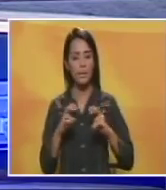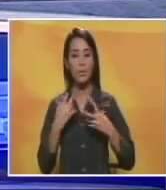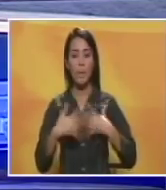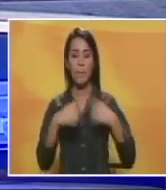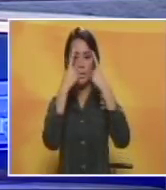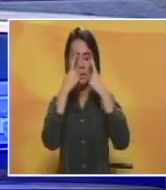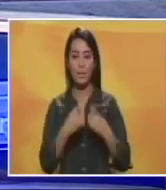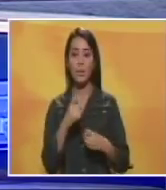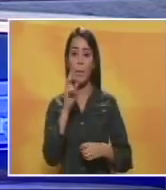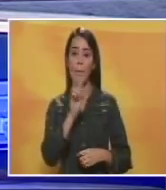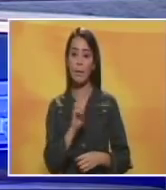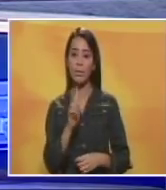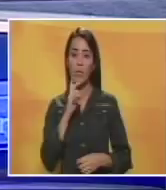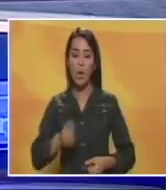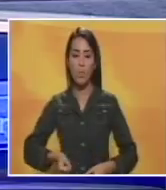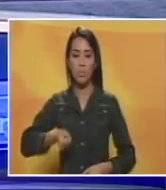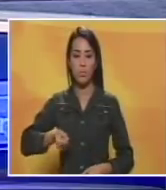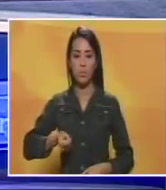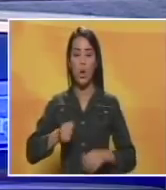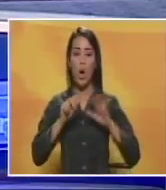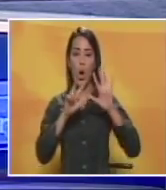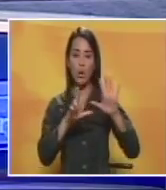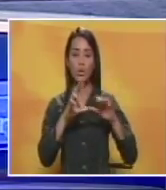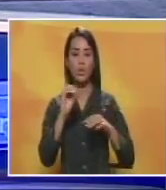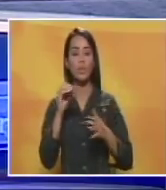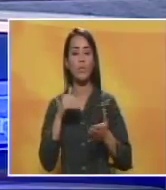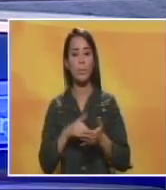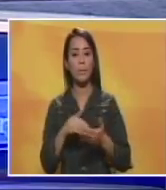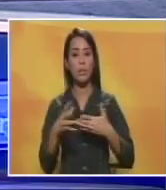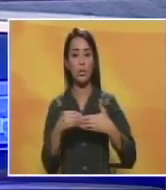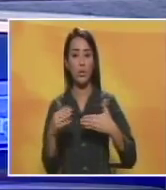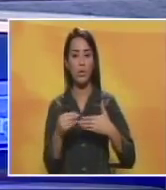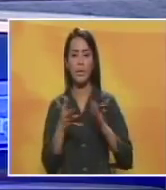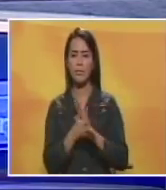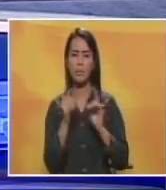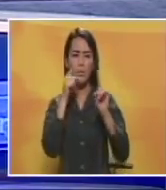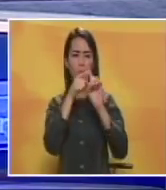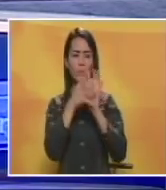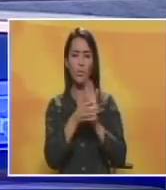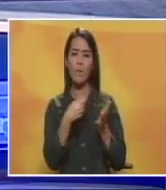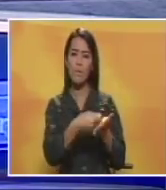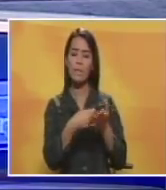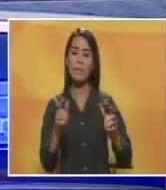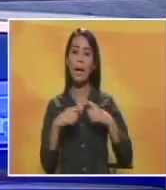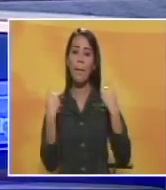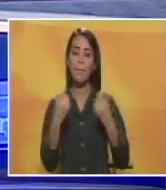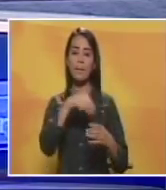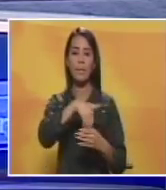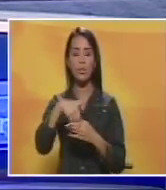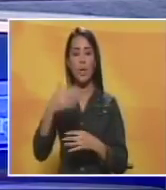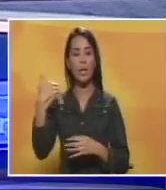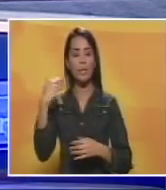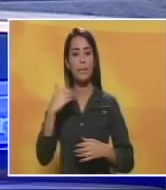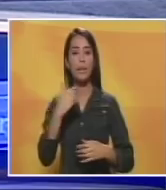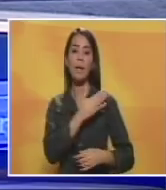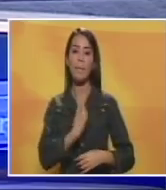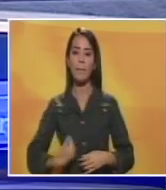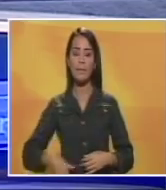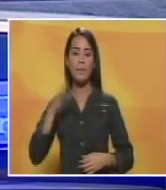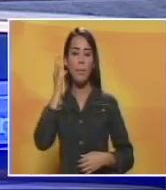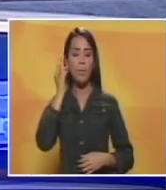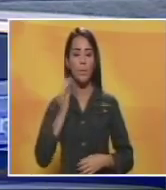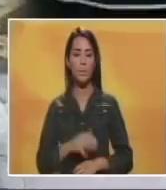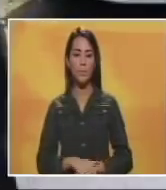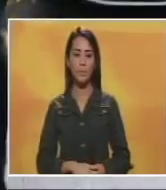empresario venezolano con una maleta con $800.000 presuntamente destinados a financiar la campaña electoral de la exmandataria Cristina Fernández.